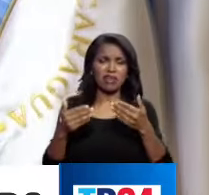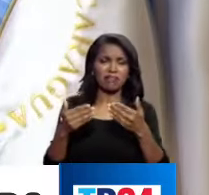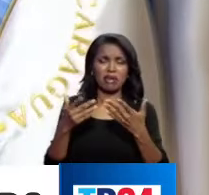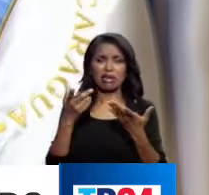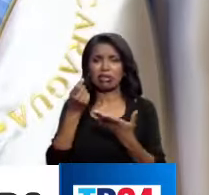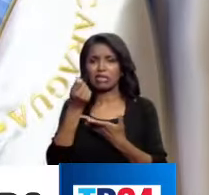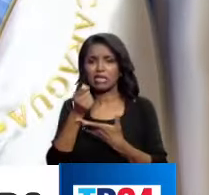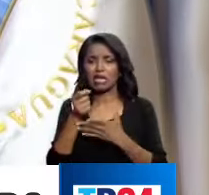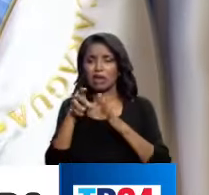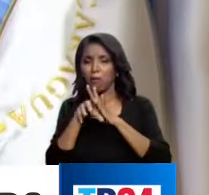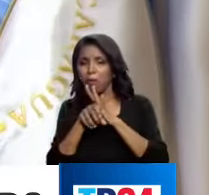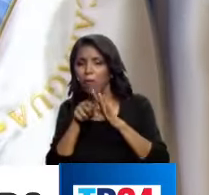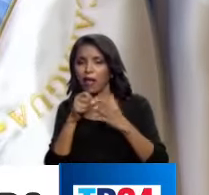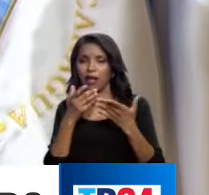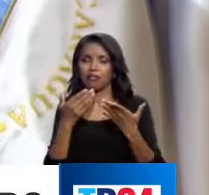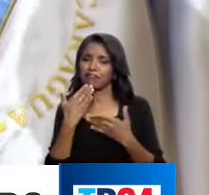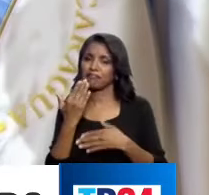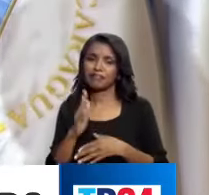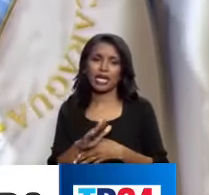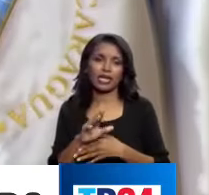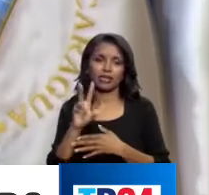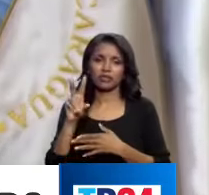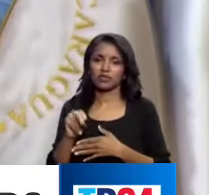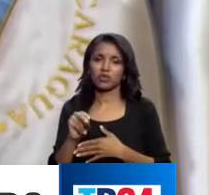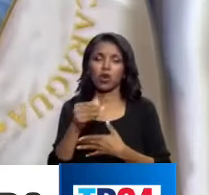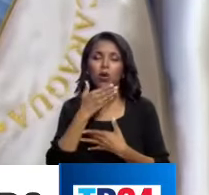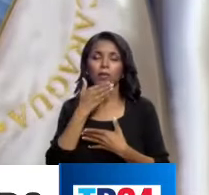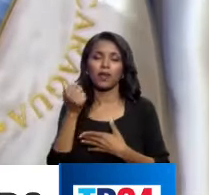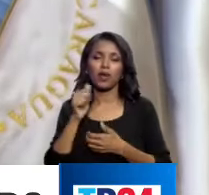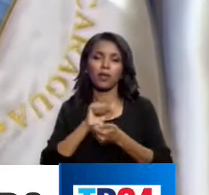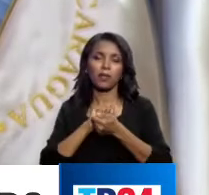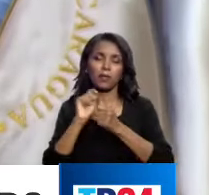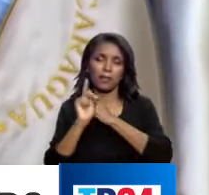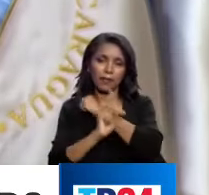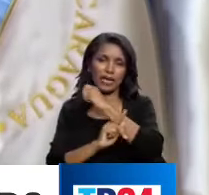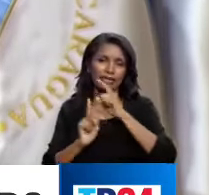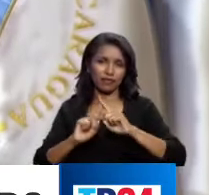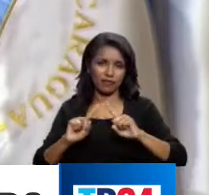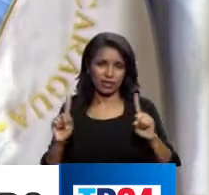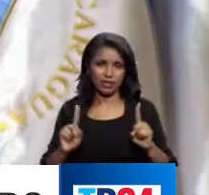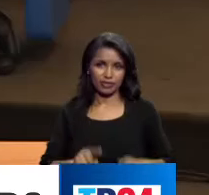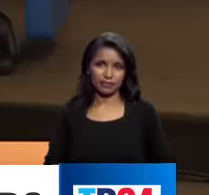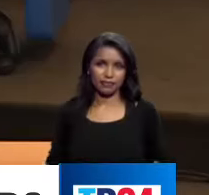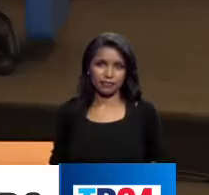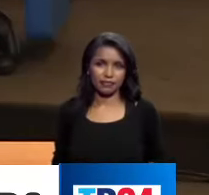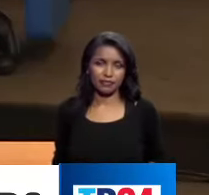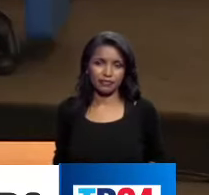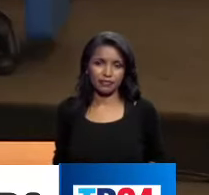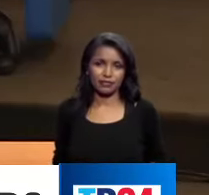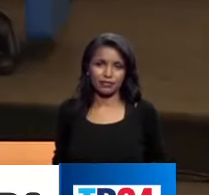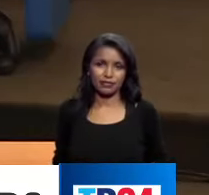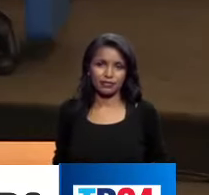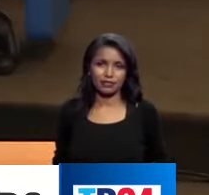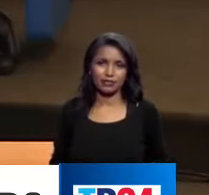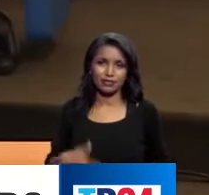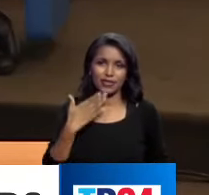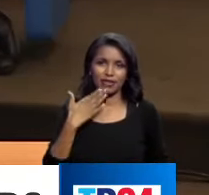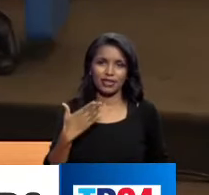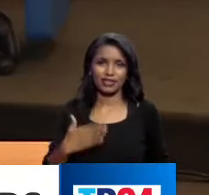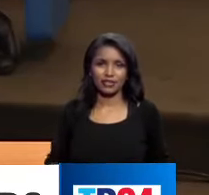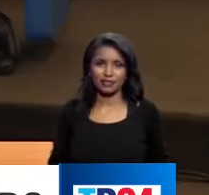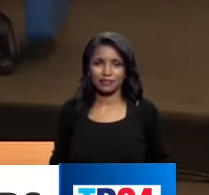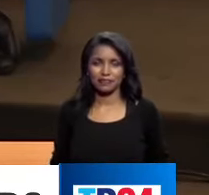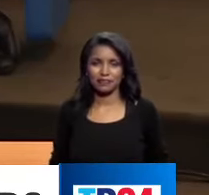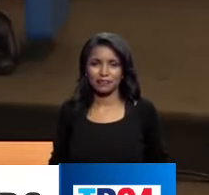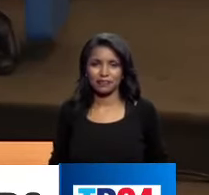el lavado de dinero y con los escándalos, o construimos un país que brille para todos nosotros. Gracias,